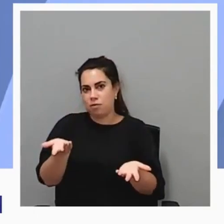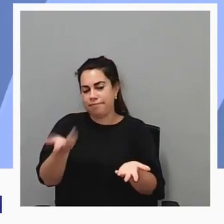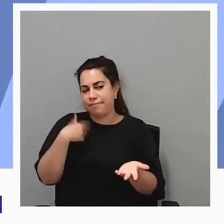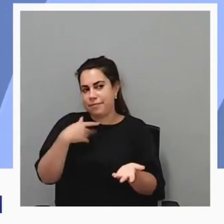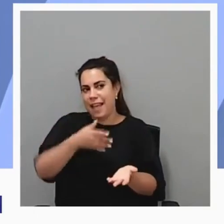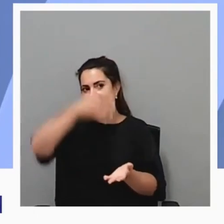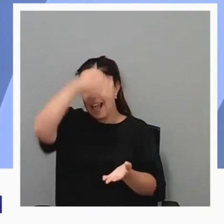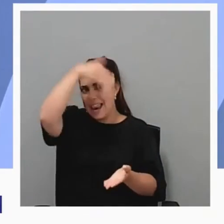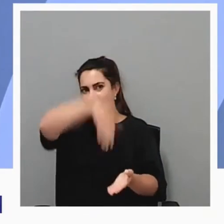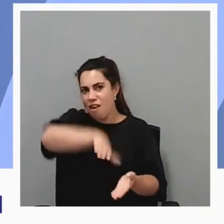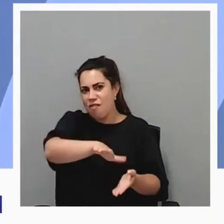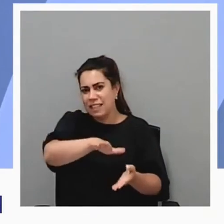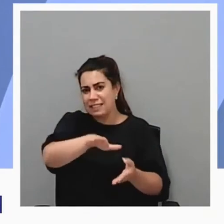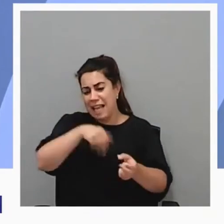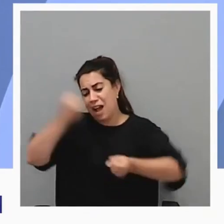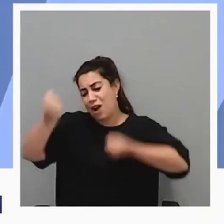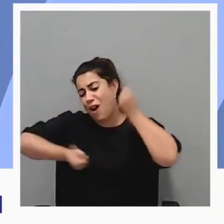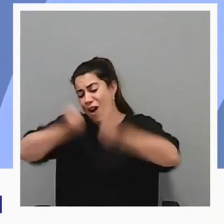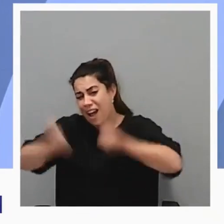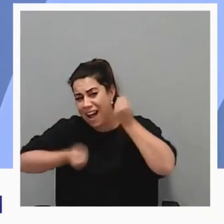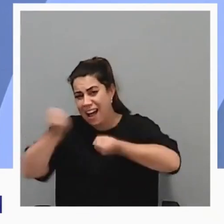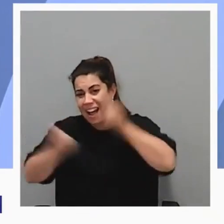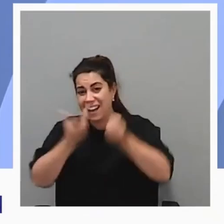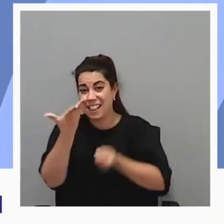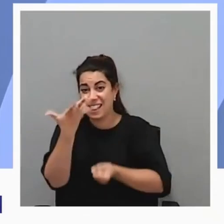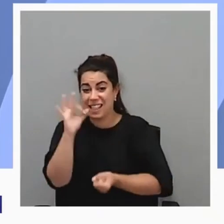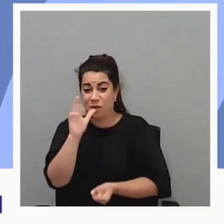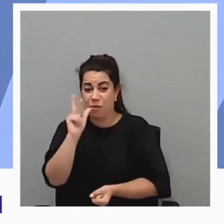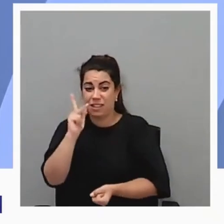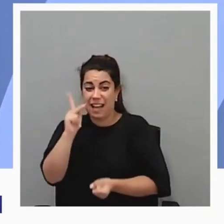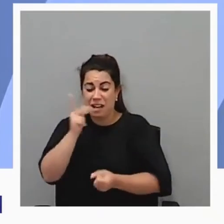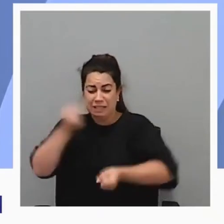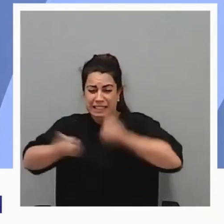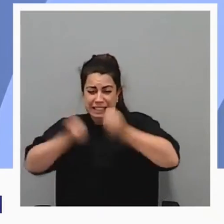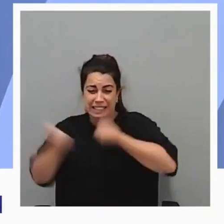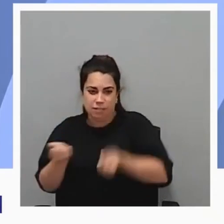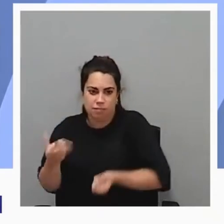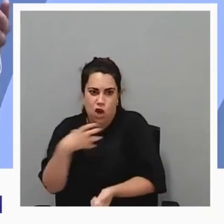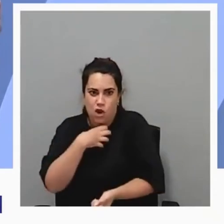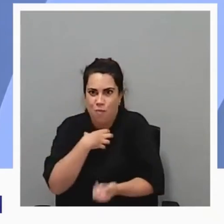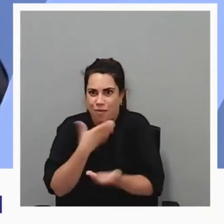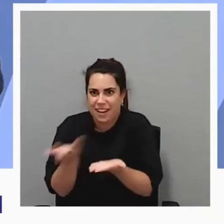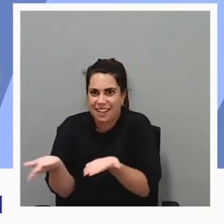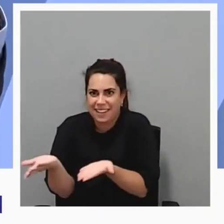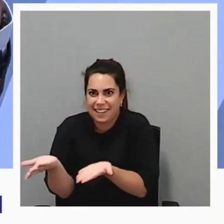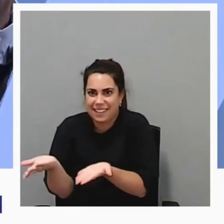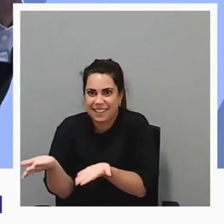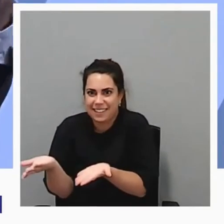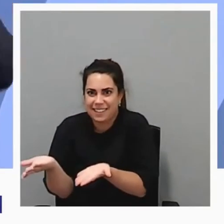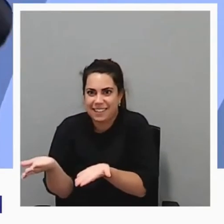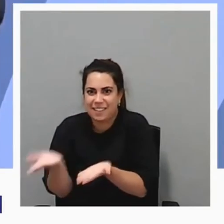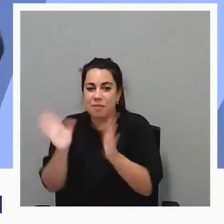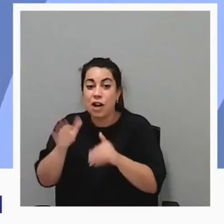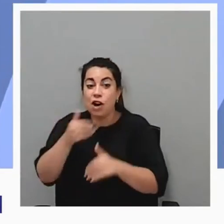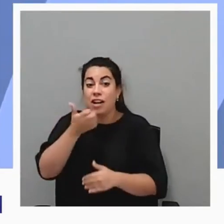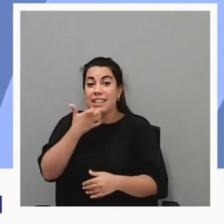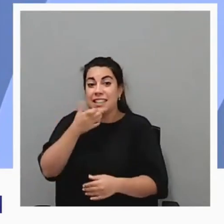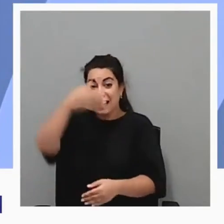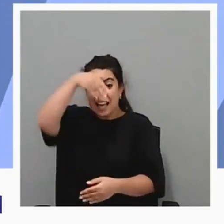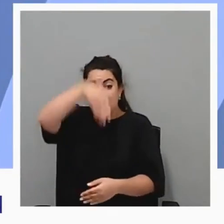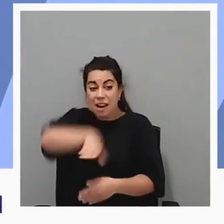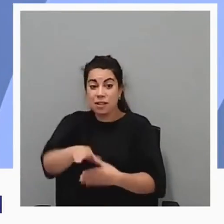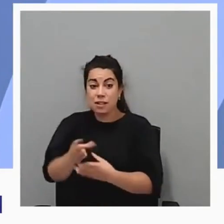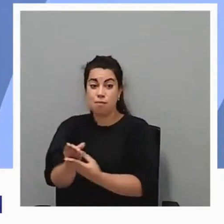a 50 kilómetros por hora, porque es imposible. Pero si desaparecieran los elefantes, pues seguramente el equilibrio del planeta se vendría